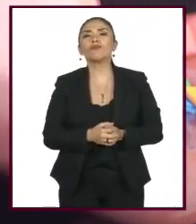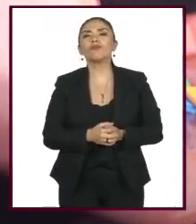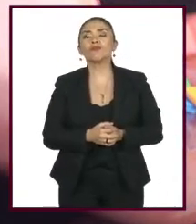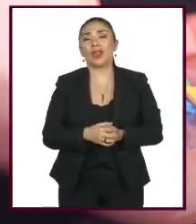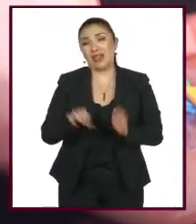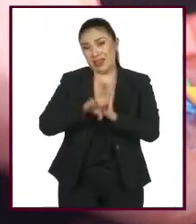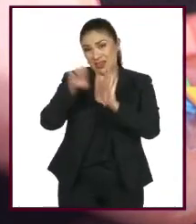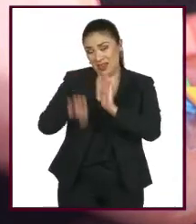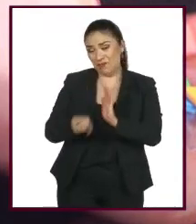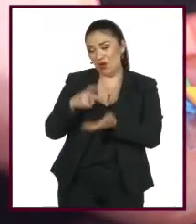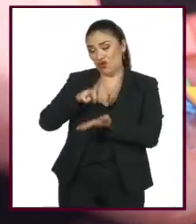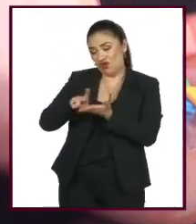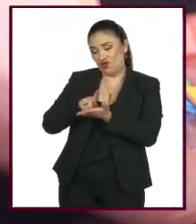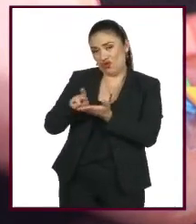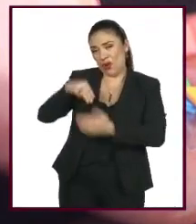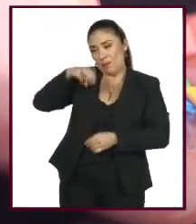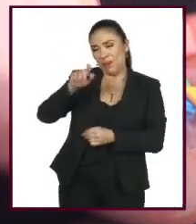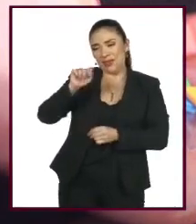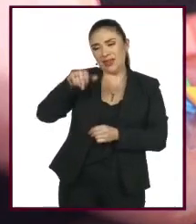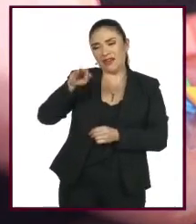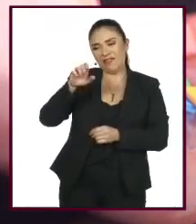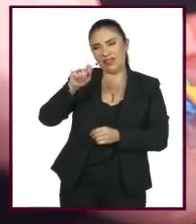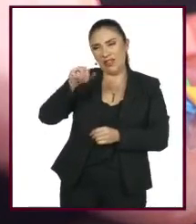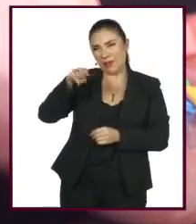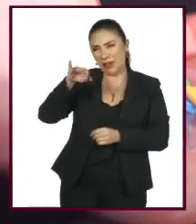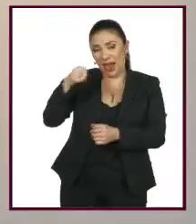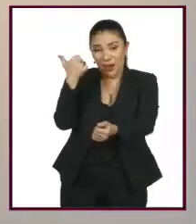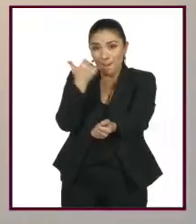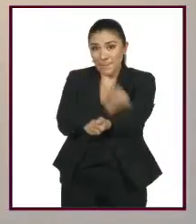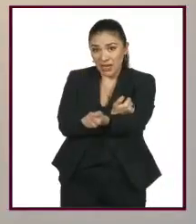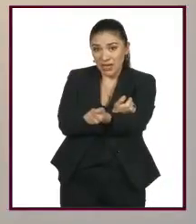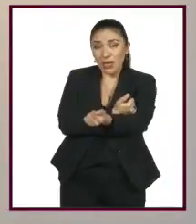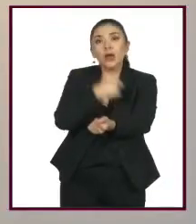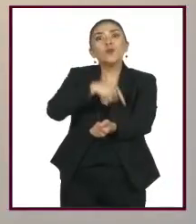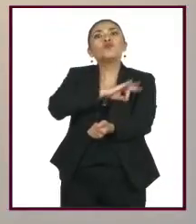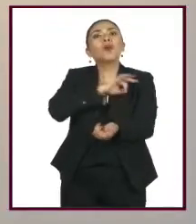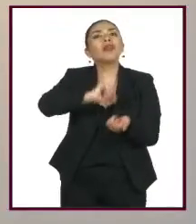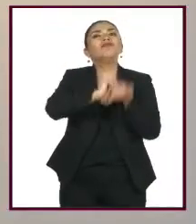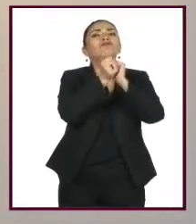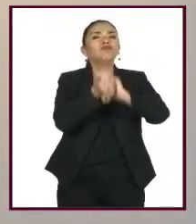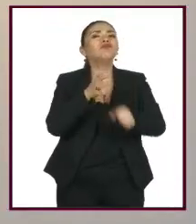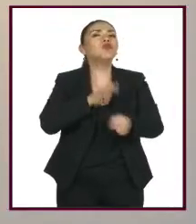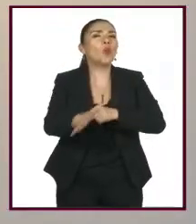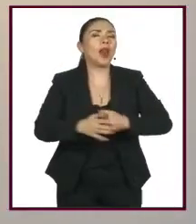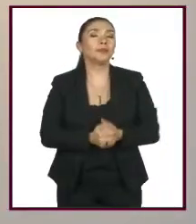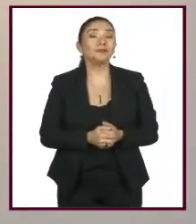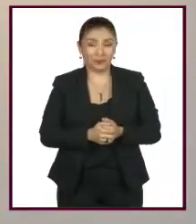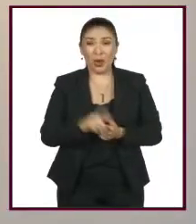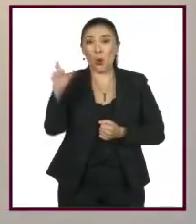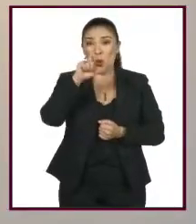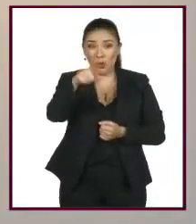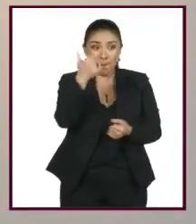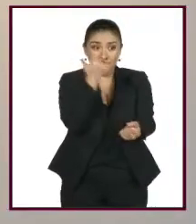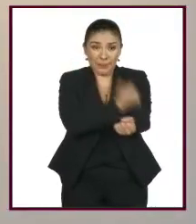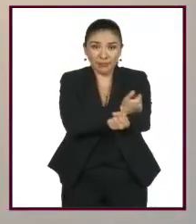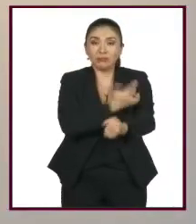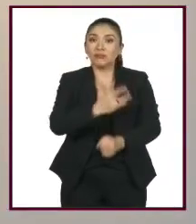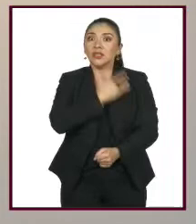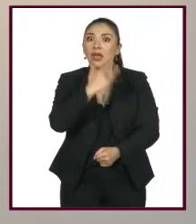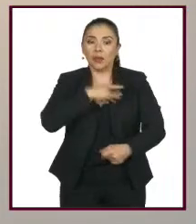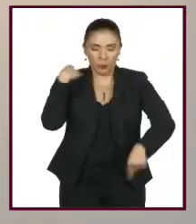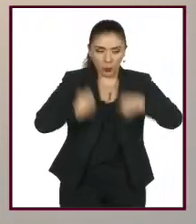tener las metanfetaminas, la metanfetamina inyectada? Sí, la metanfetamina inyectada, el efecto es más